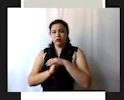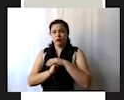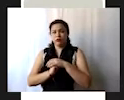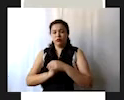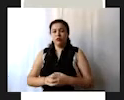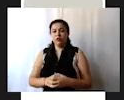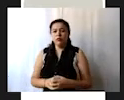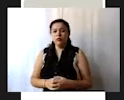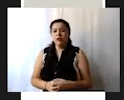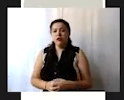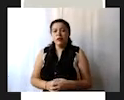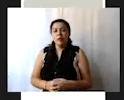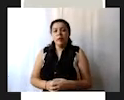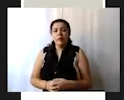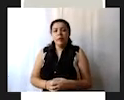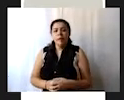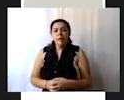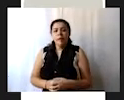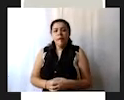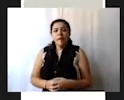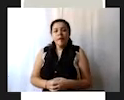pero sin duda